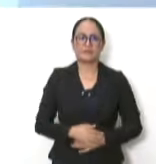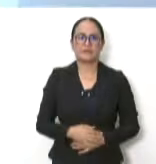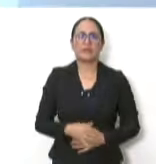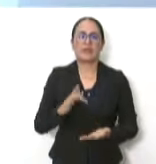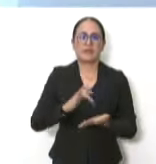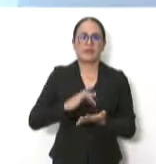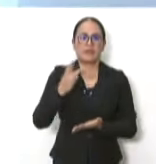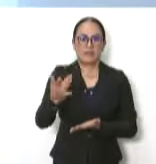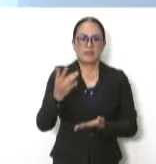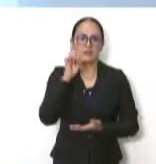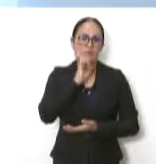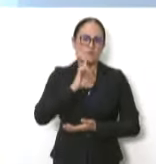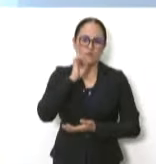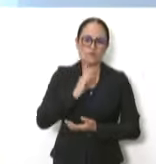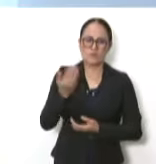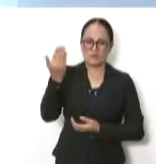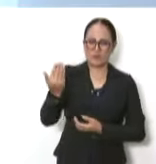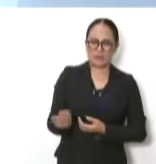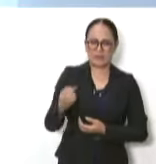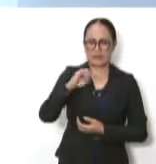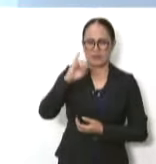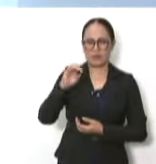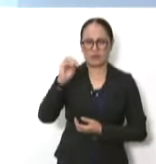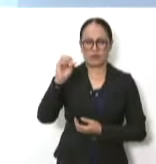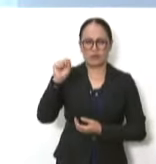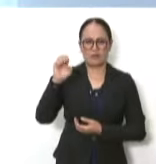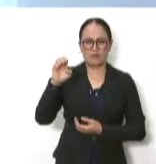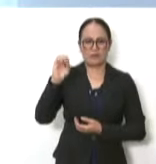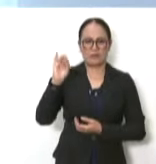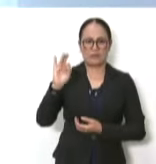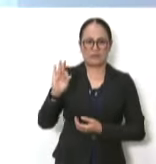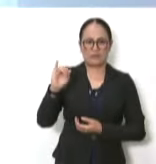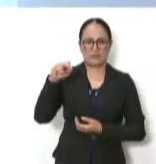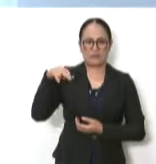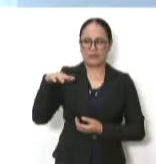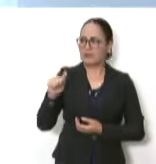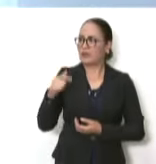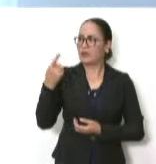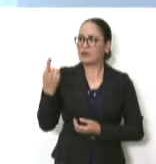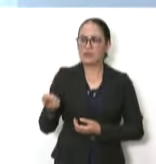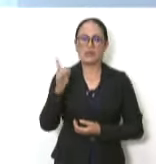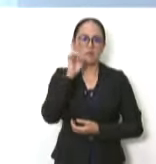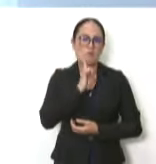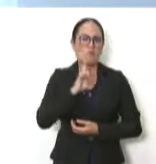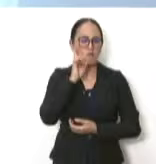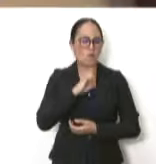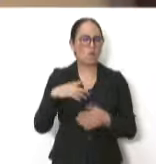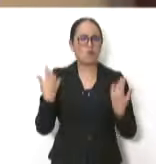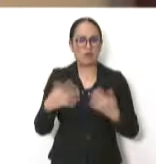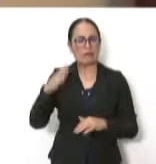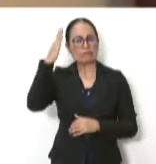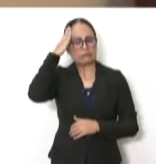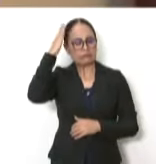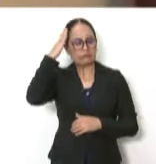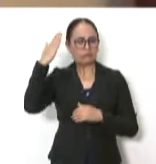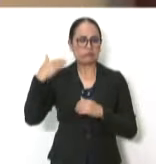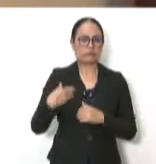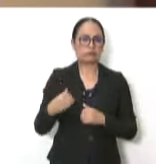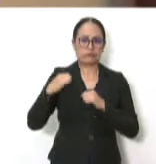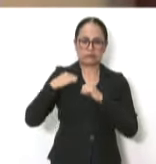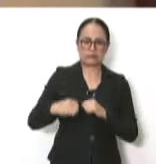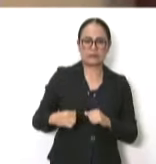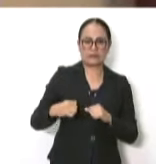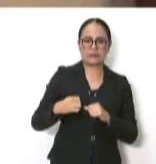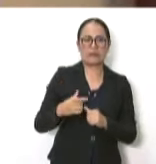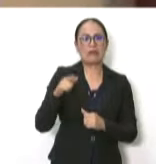Muchas gracias a la comisionada Josefina Román, que además hay que decirlo, encabeza la Comisión de Archivos del INAI,